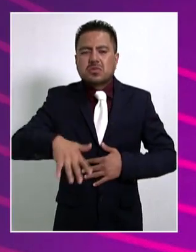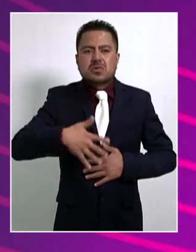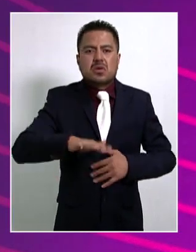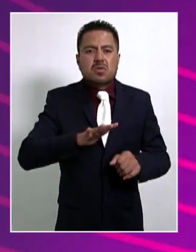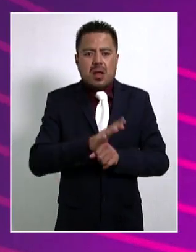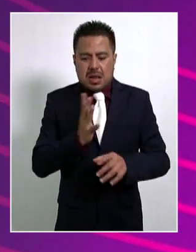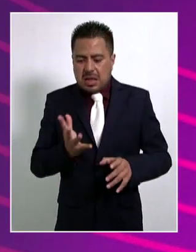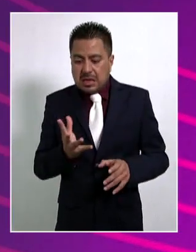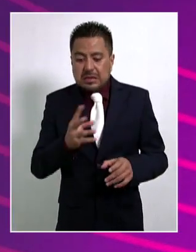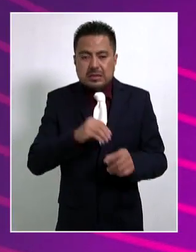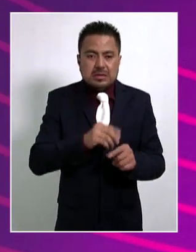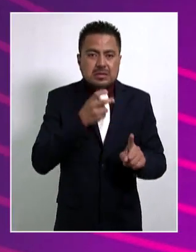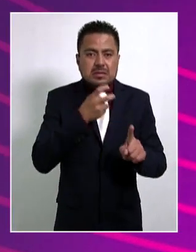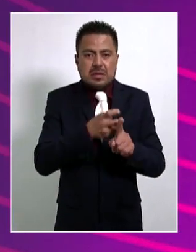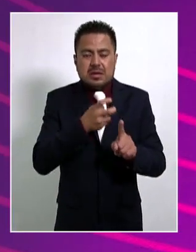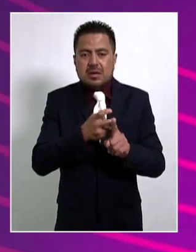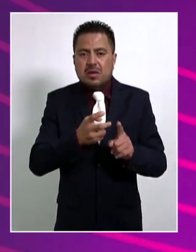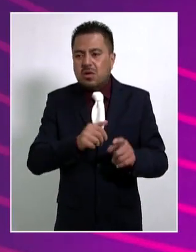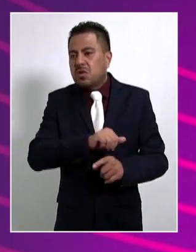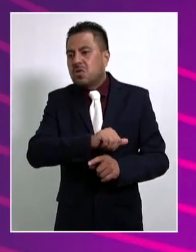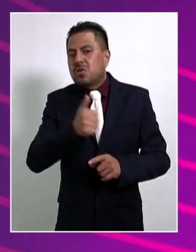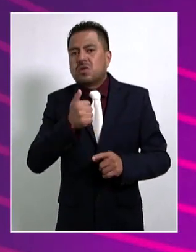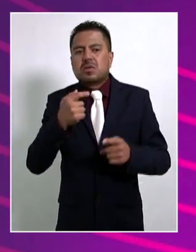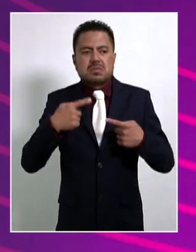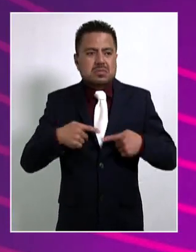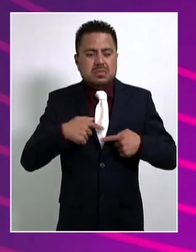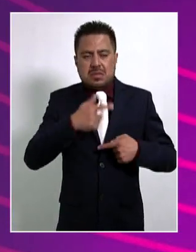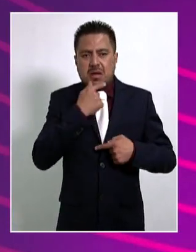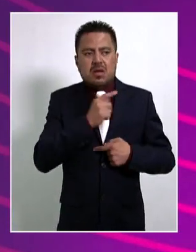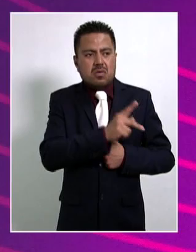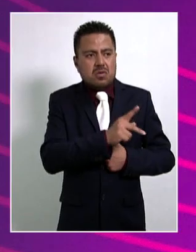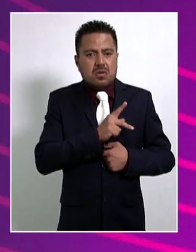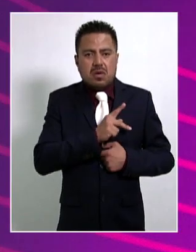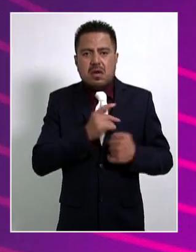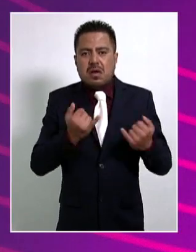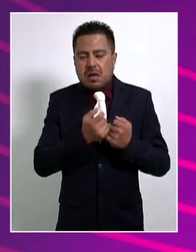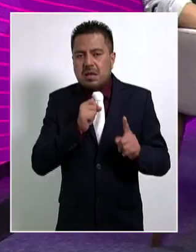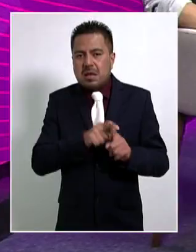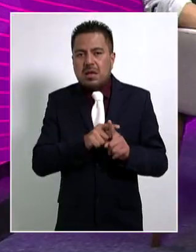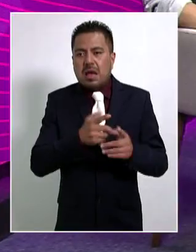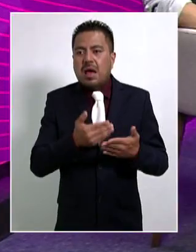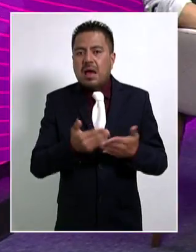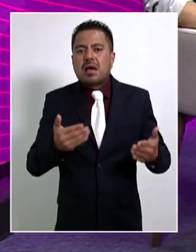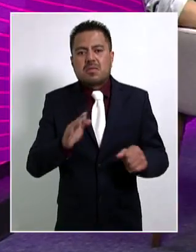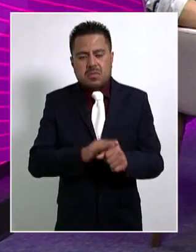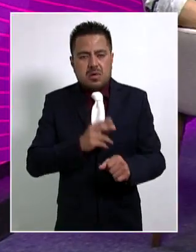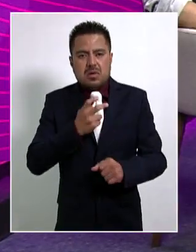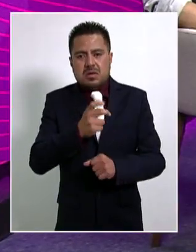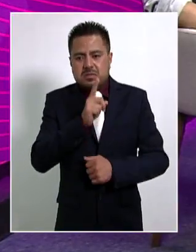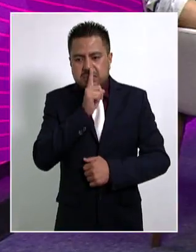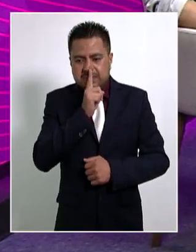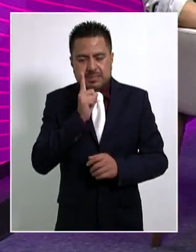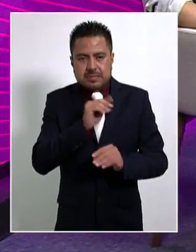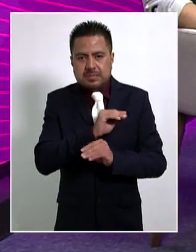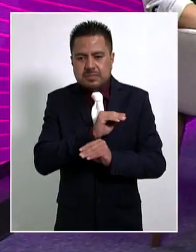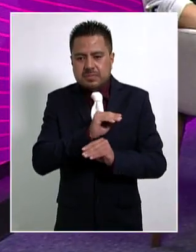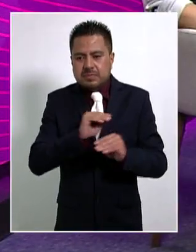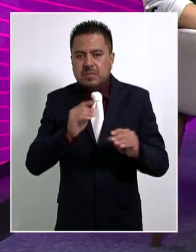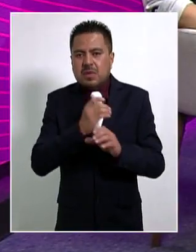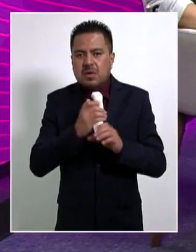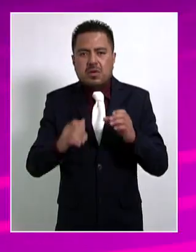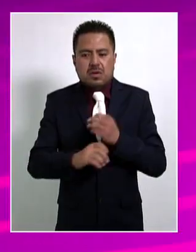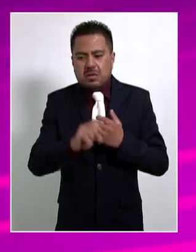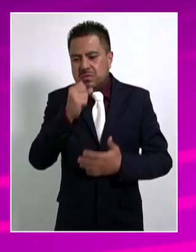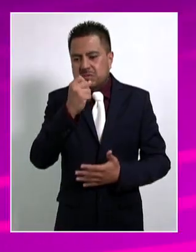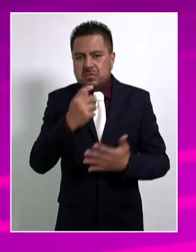esa inclusión por parte de otras masculinidades, de otros hombres, y entonces por eso es que callas muchísimas